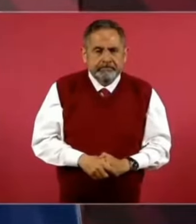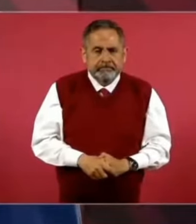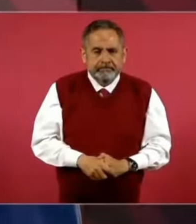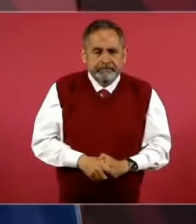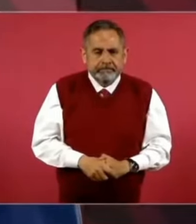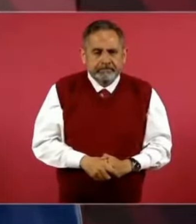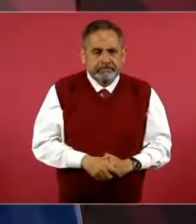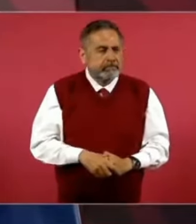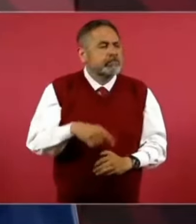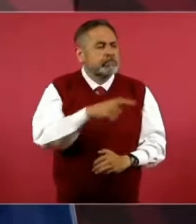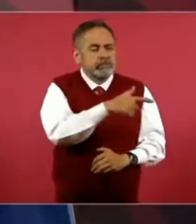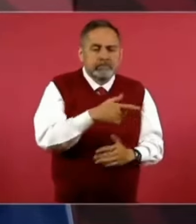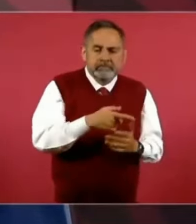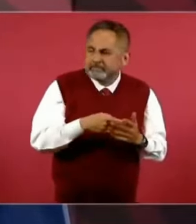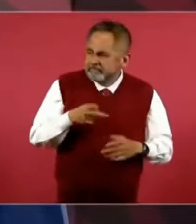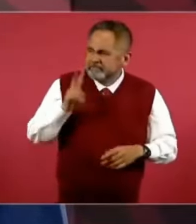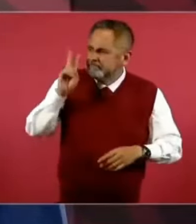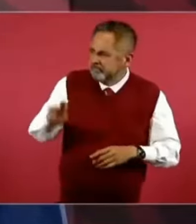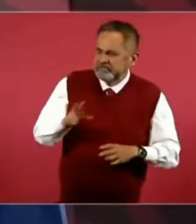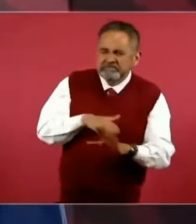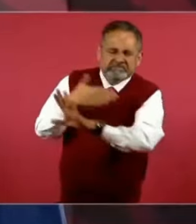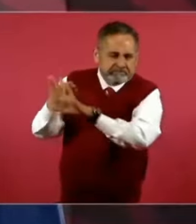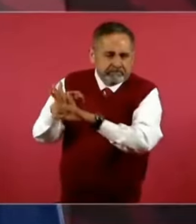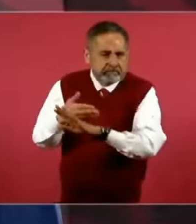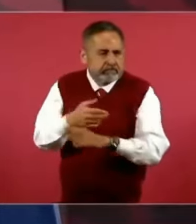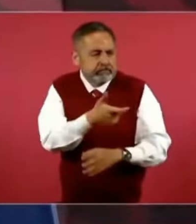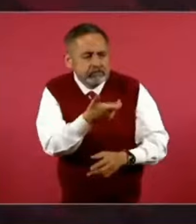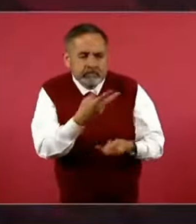¿Cuánto ha costado? ¿De dónde salió el dinero?